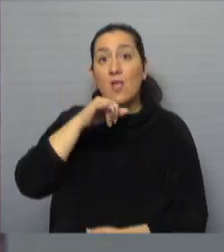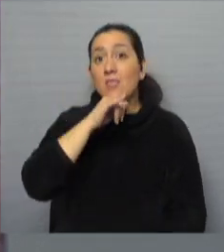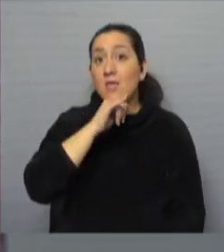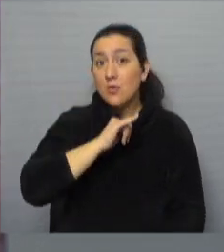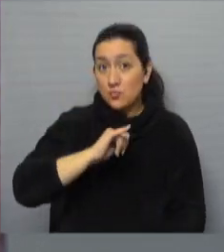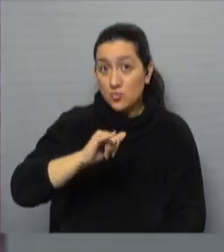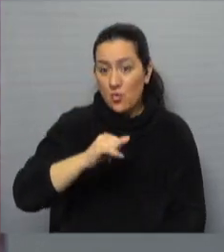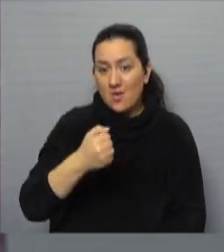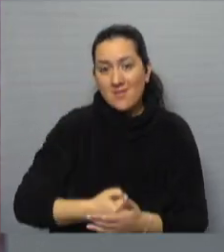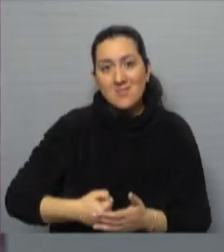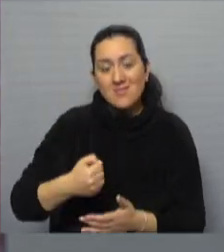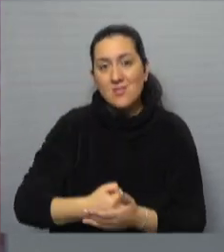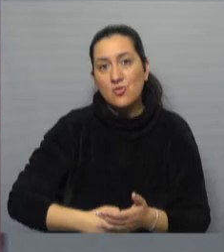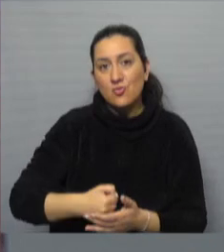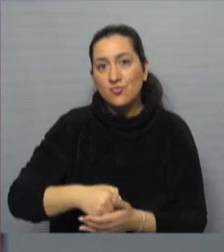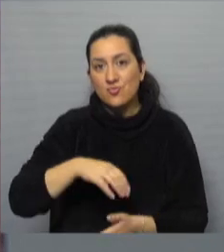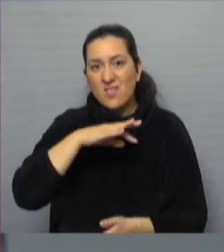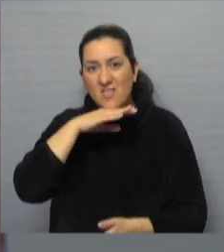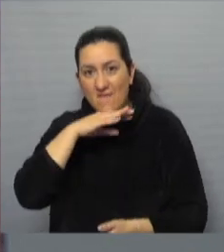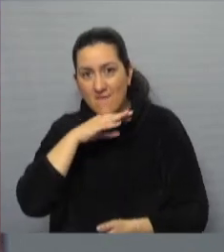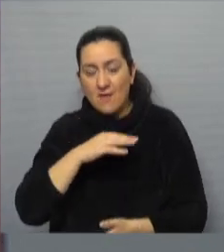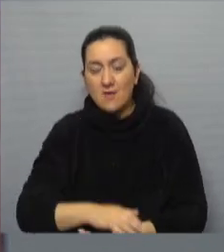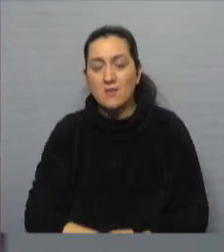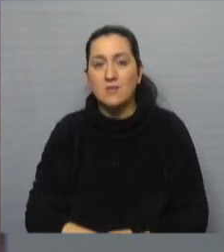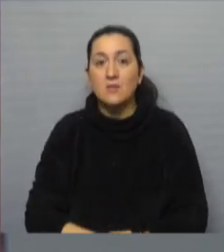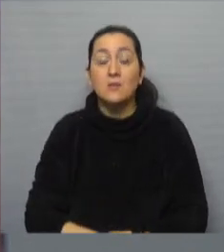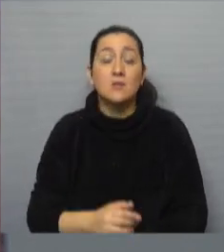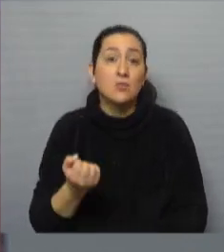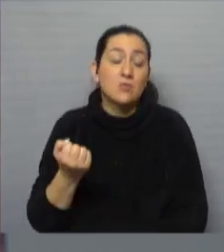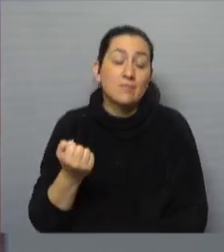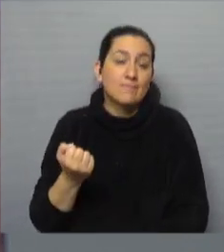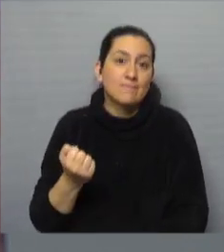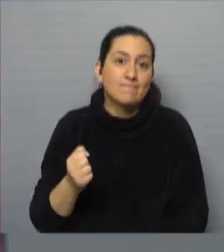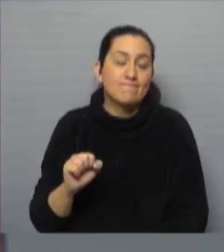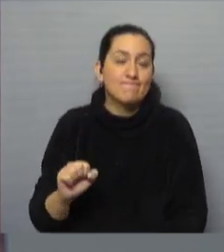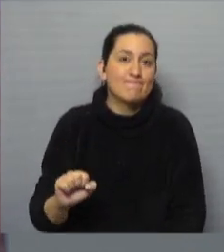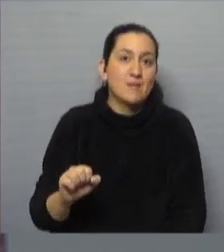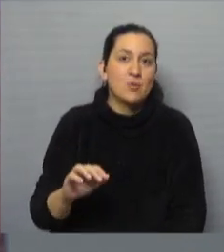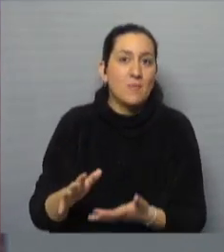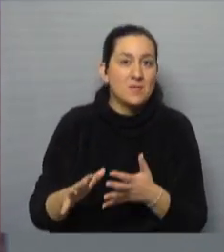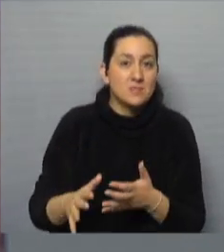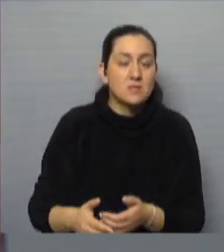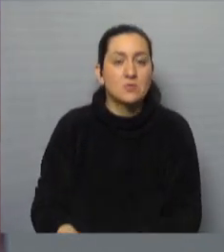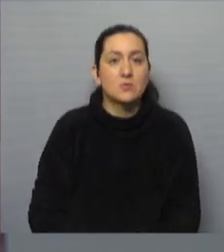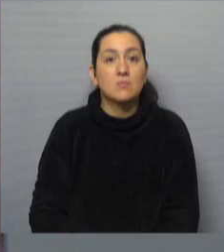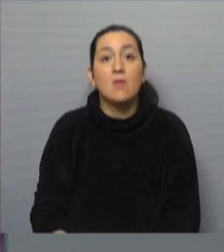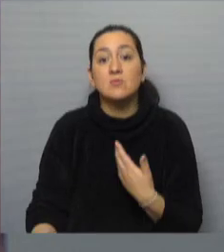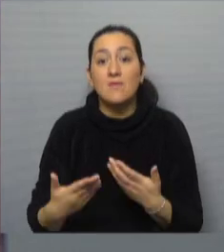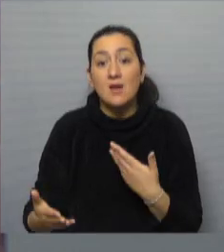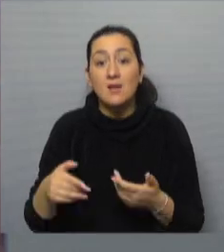intentos de estafa justamente a través de sitios similares pero vamos a abordar ese tema desde la perspectiva